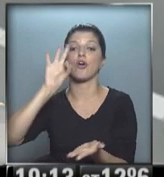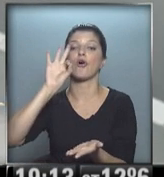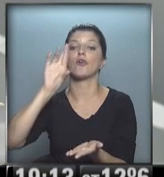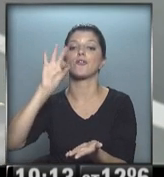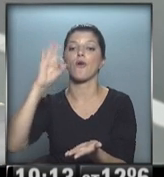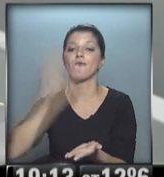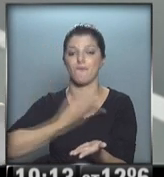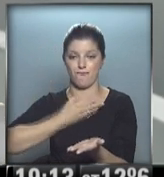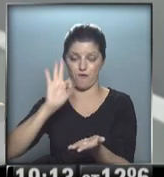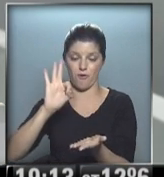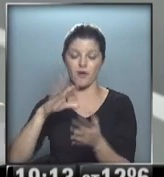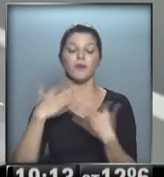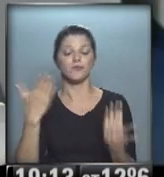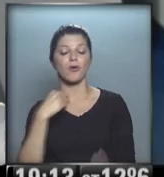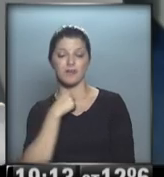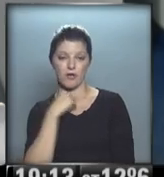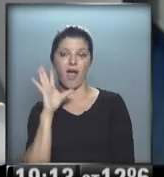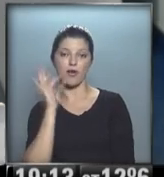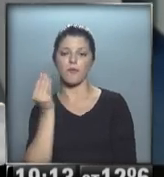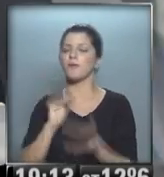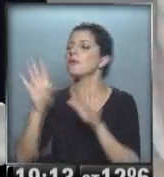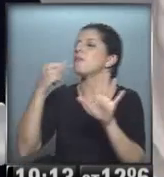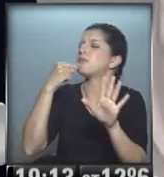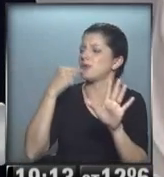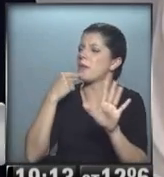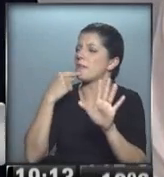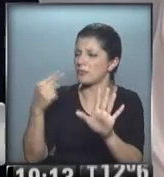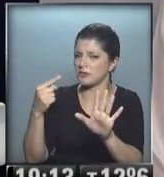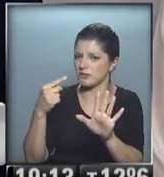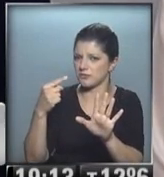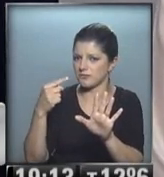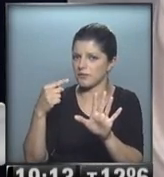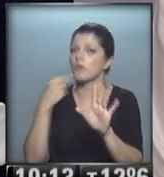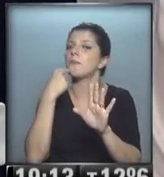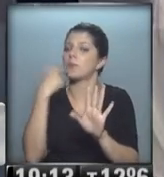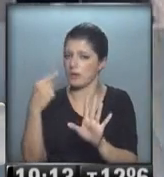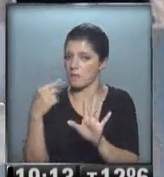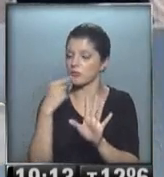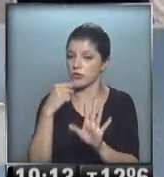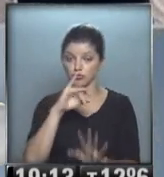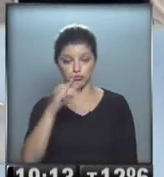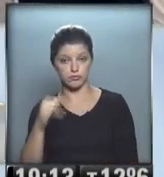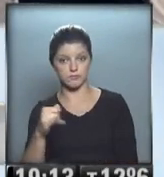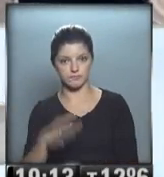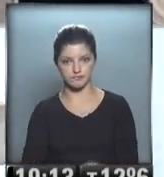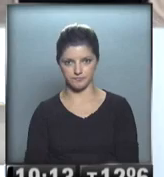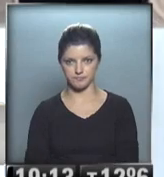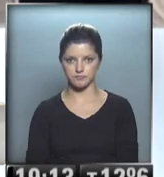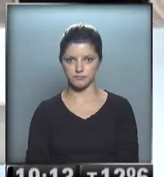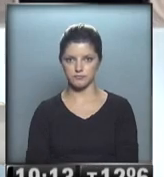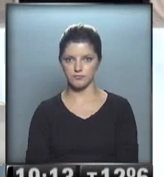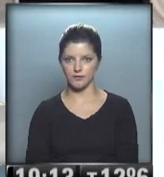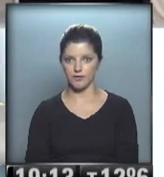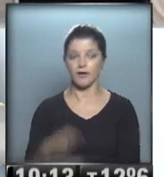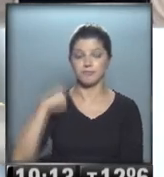Rofo. Yo me voy a permitir, señora presidenta, una preguntita, pasarle el micrófono. Una preguntita. Una preguntita. Ay,